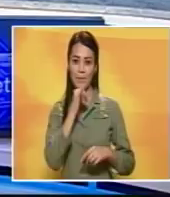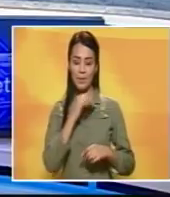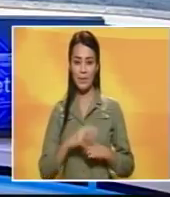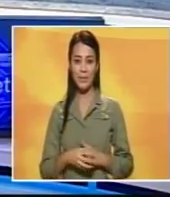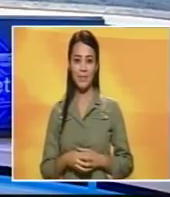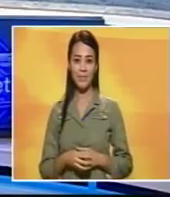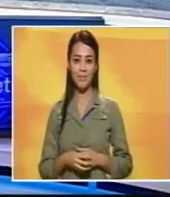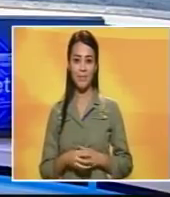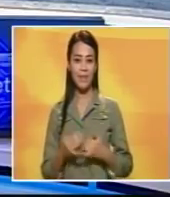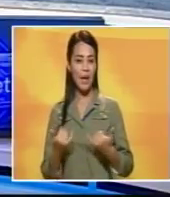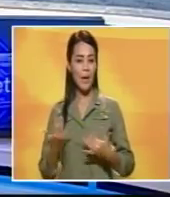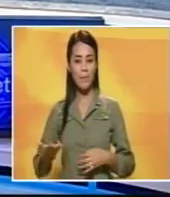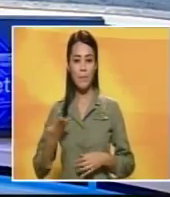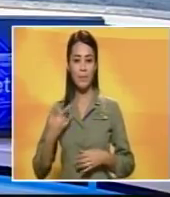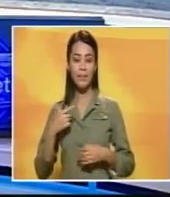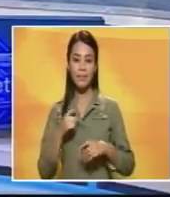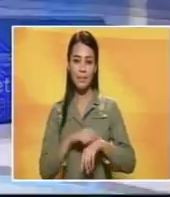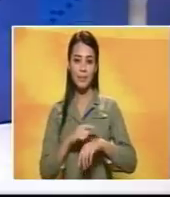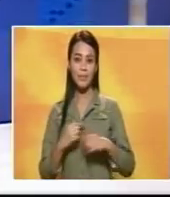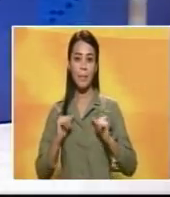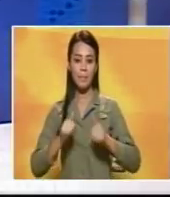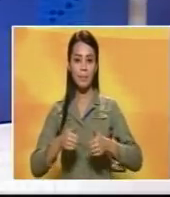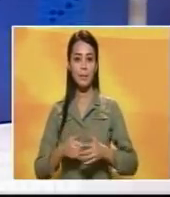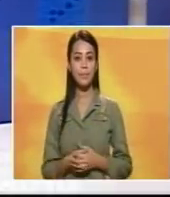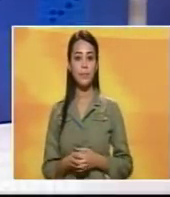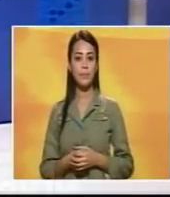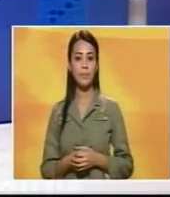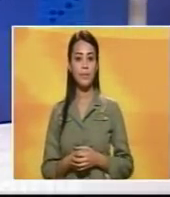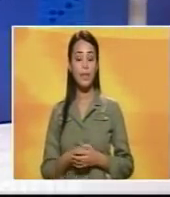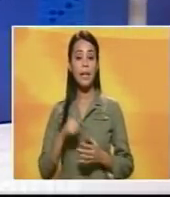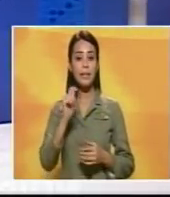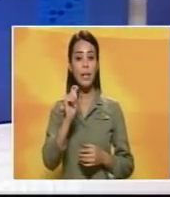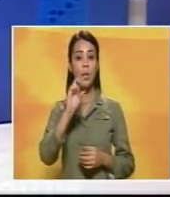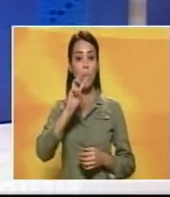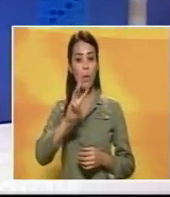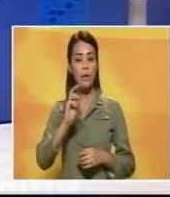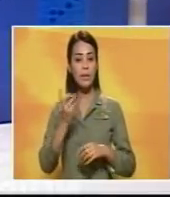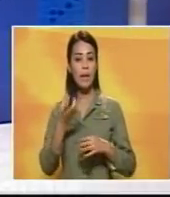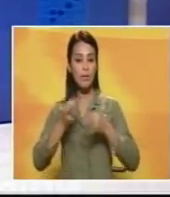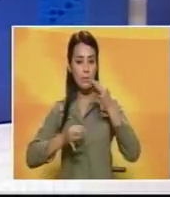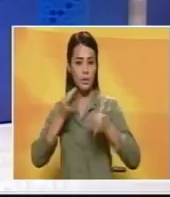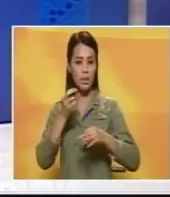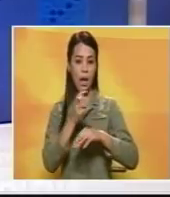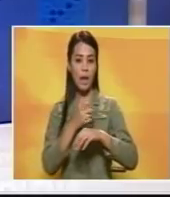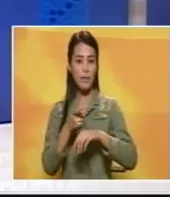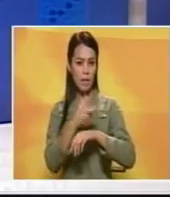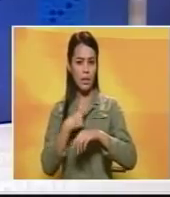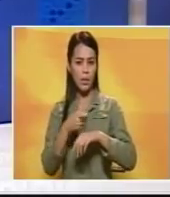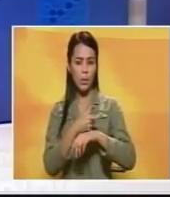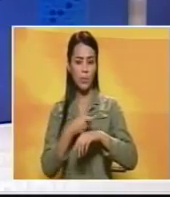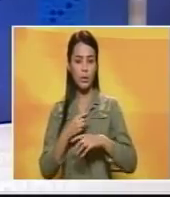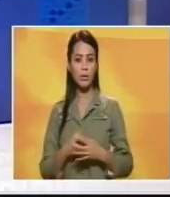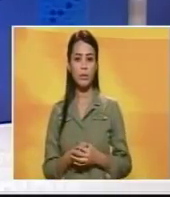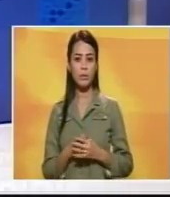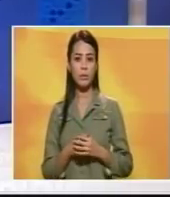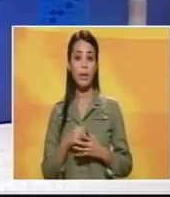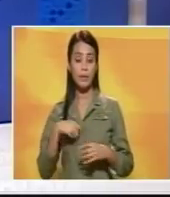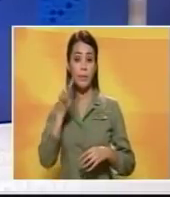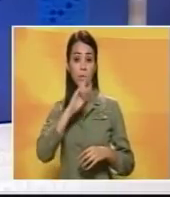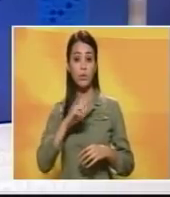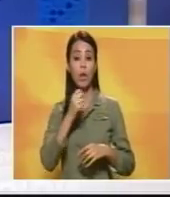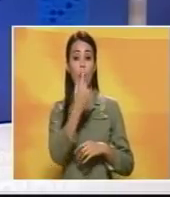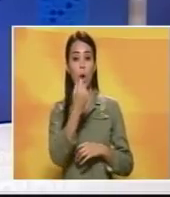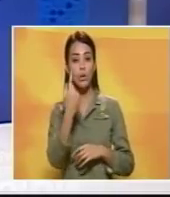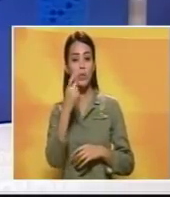las informaciones más importantes a esta hora. Comenzamos. Tarek William Saab, fiscal general de la República, anunció que otras 11 personas